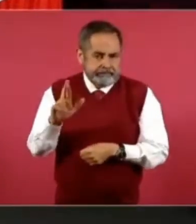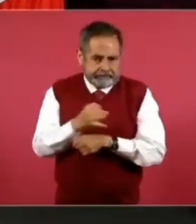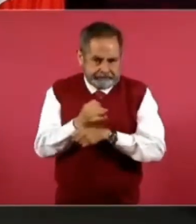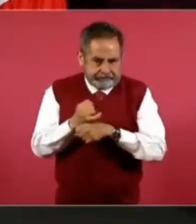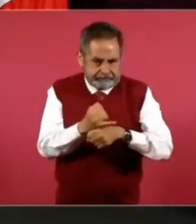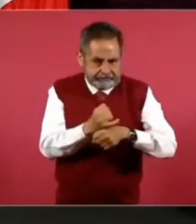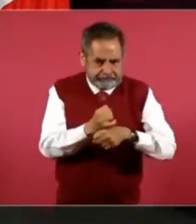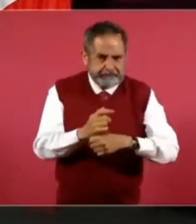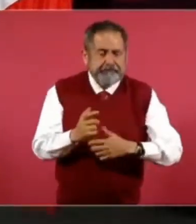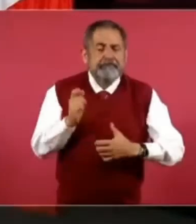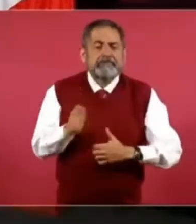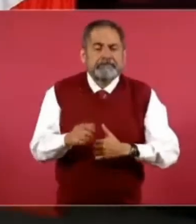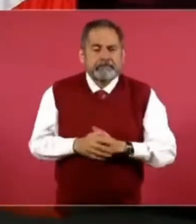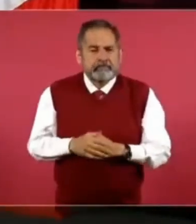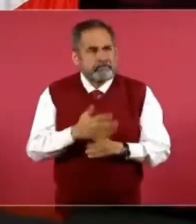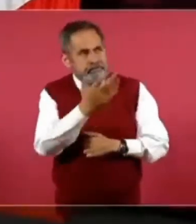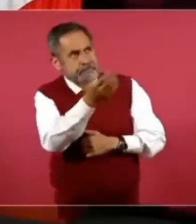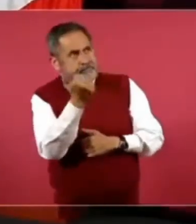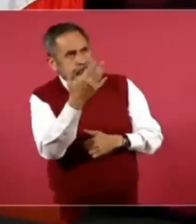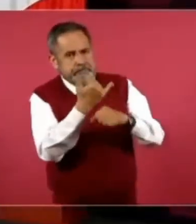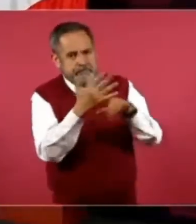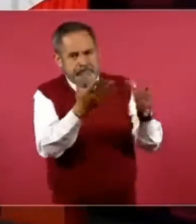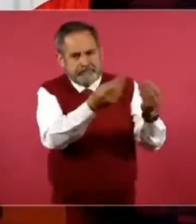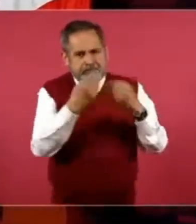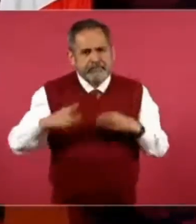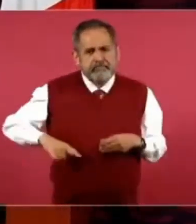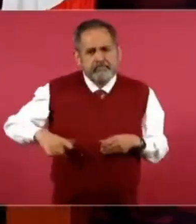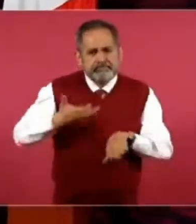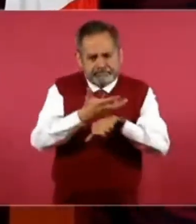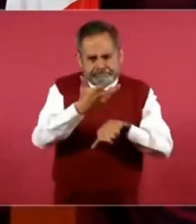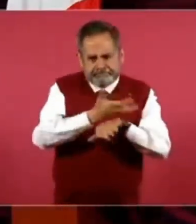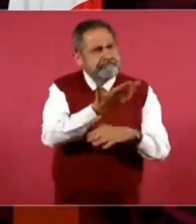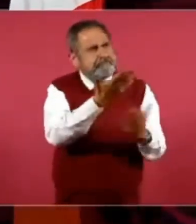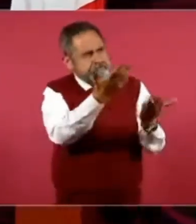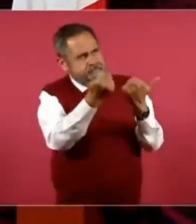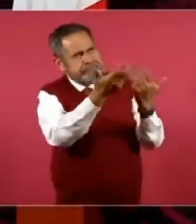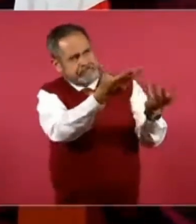Y se pide información al gobierno de Estados Unidos,